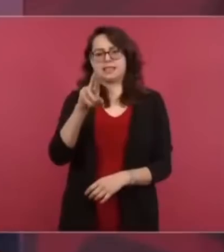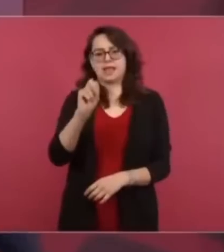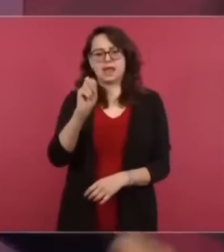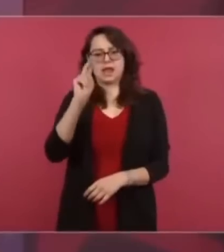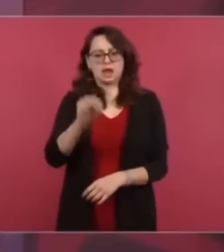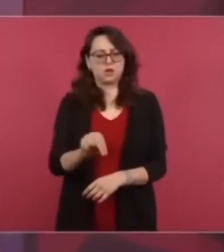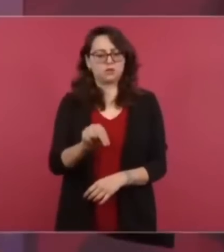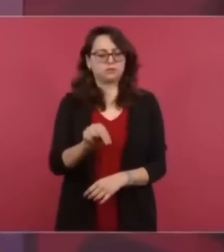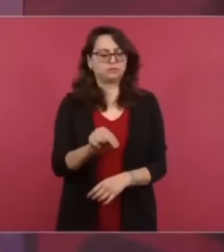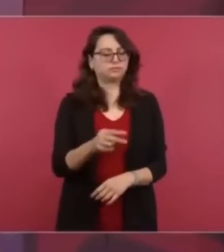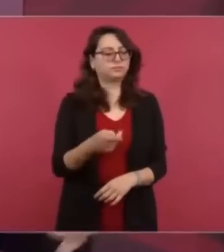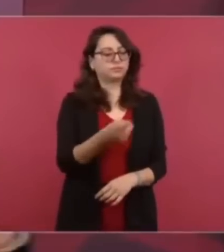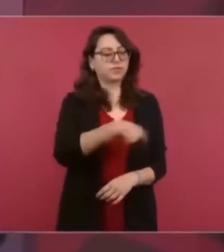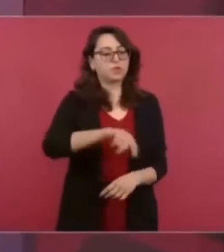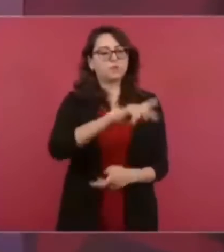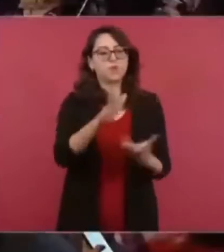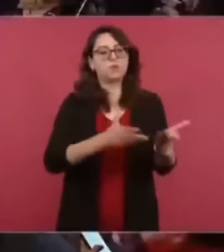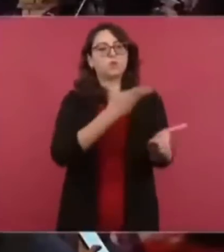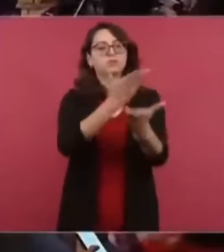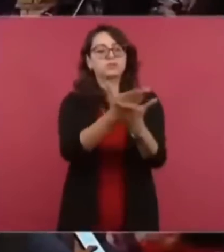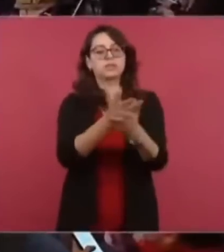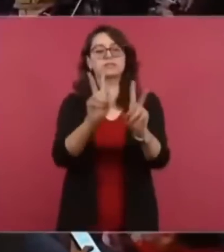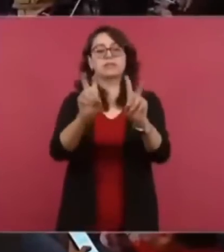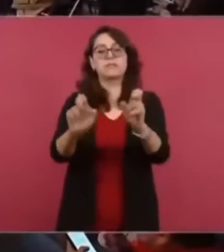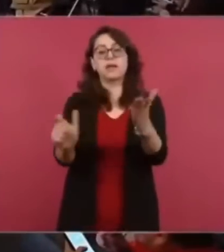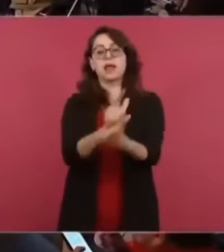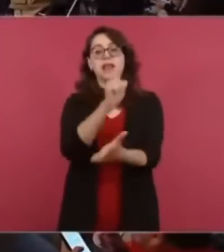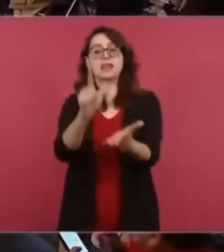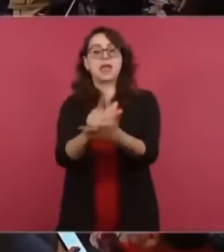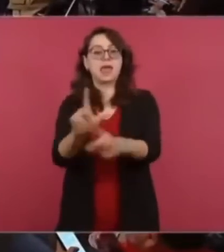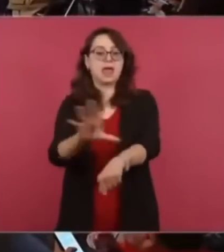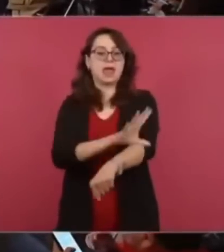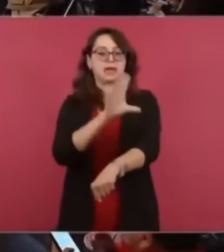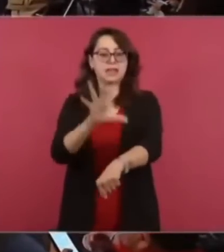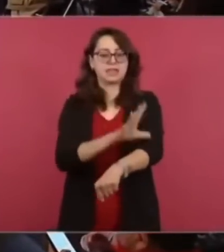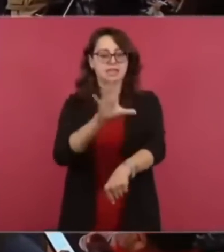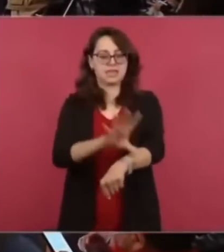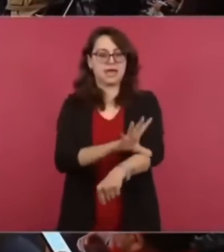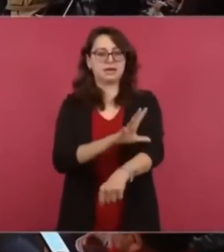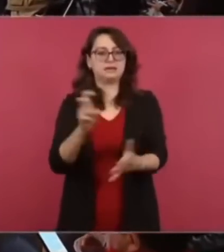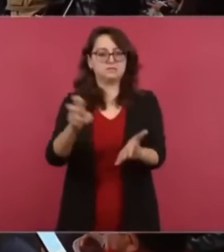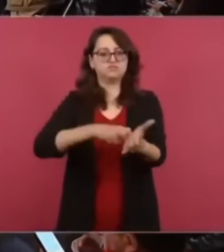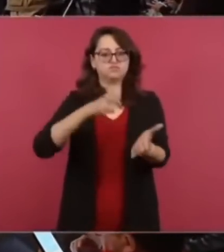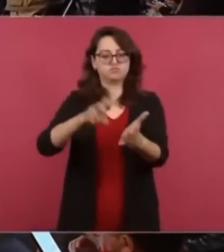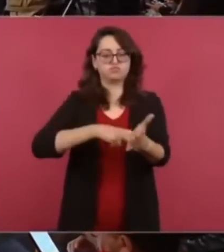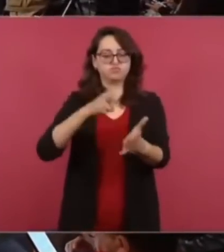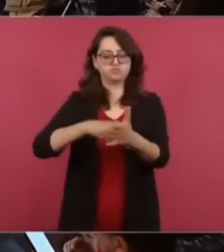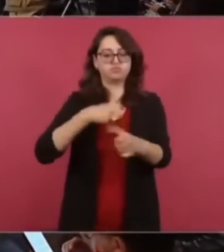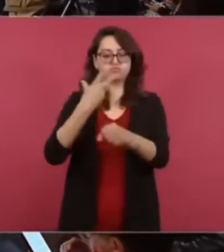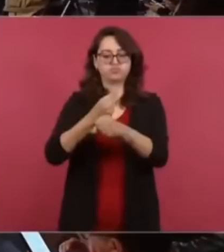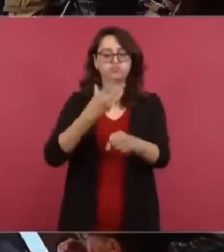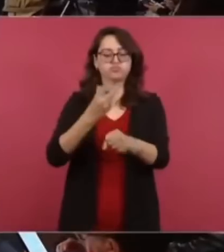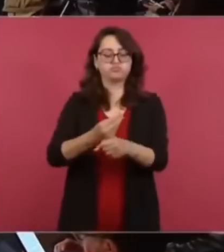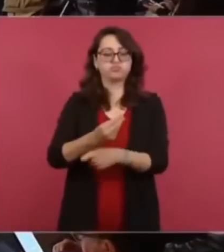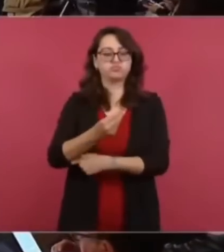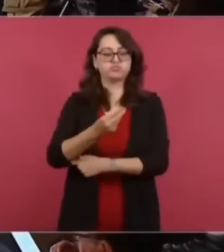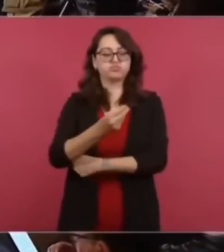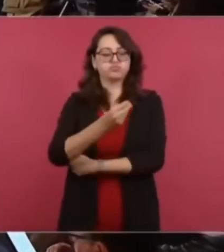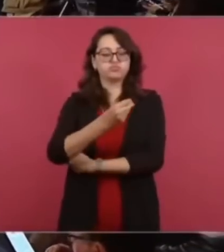y nos preparamos, ¿no? Porque querían entregar, al final lo lograron,